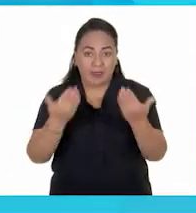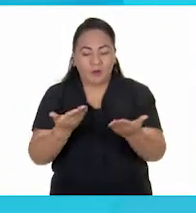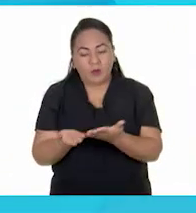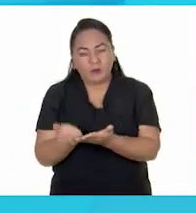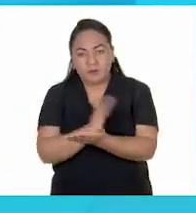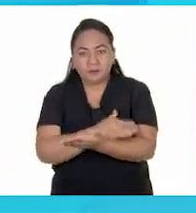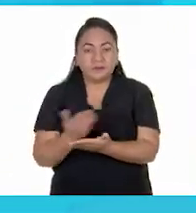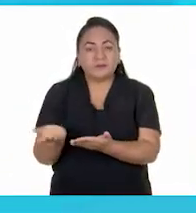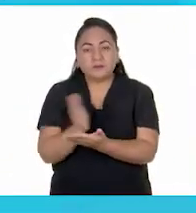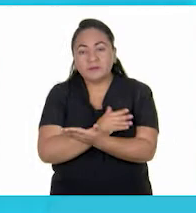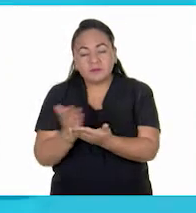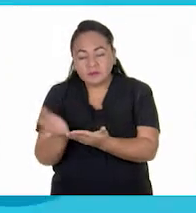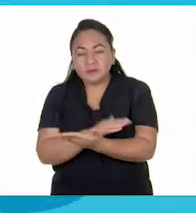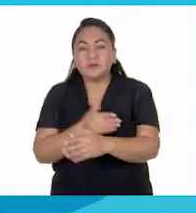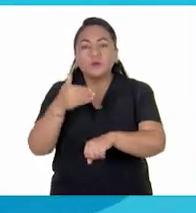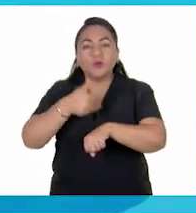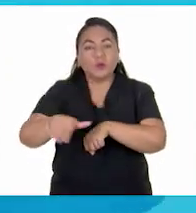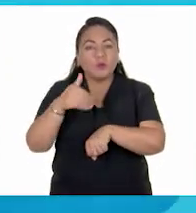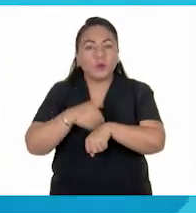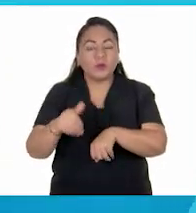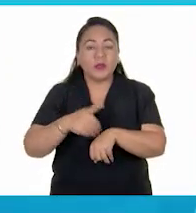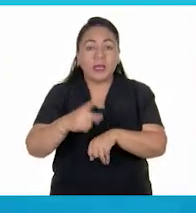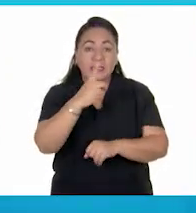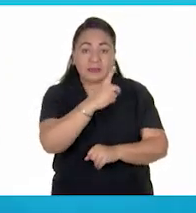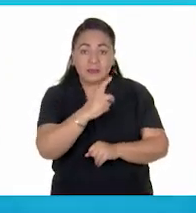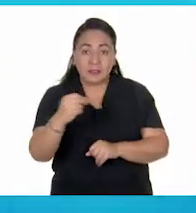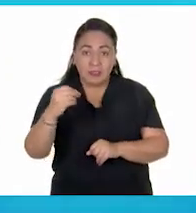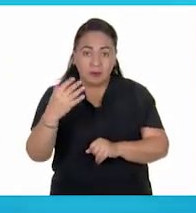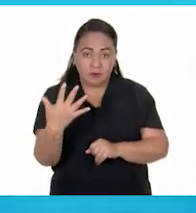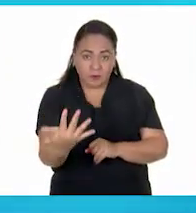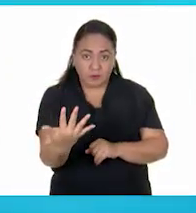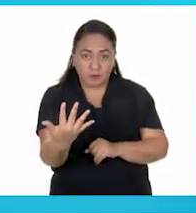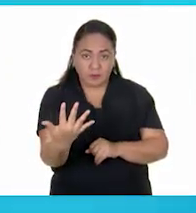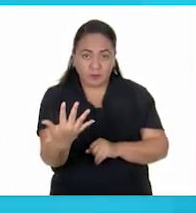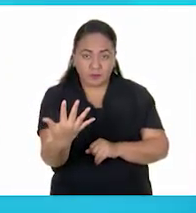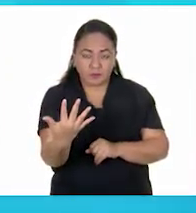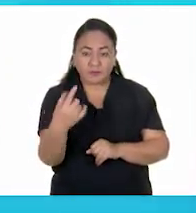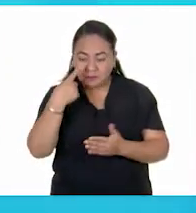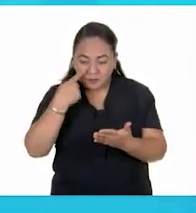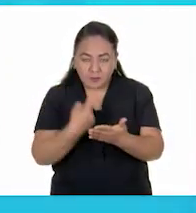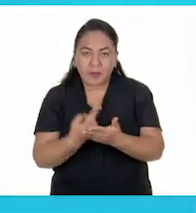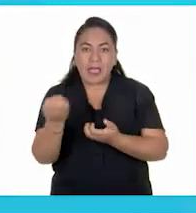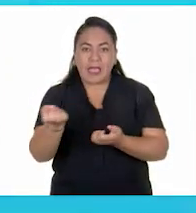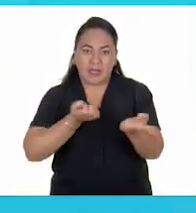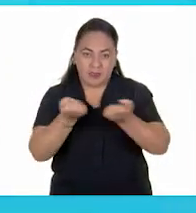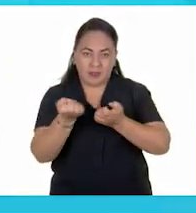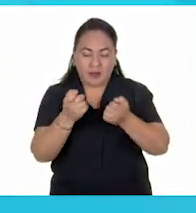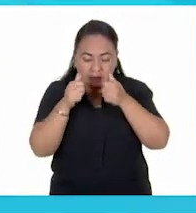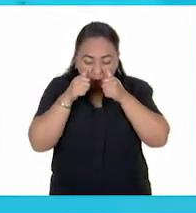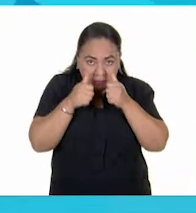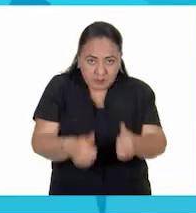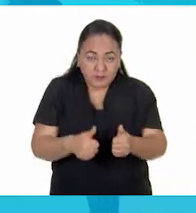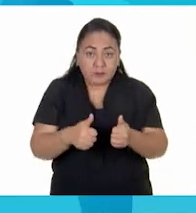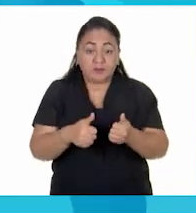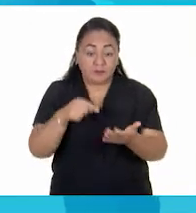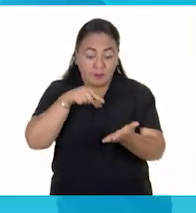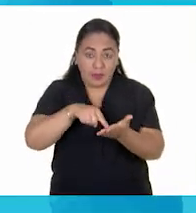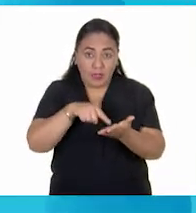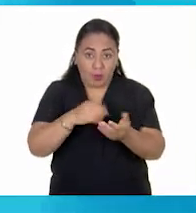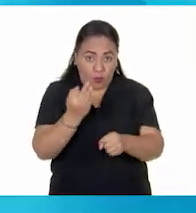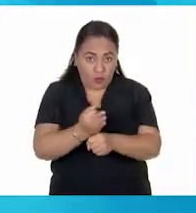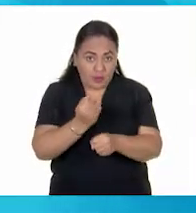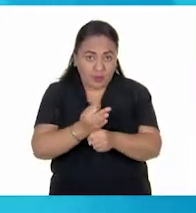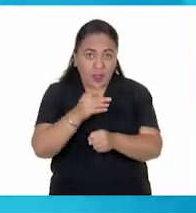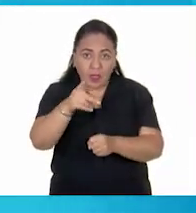texto. En la página 105 vamos a encontrar un ejercicio. Vamos a poner mucha atención porque con lo que vamos a